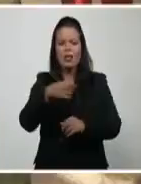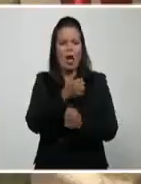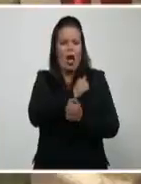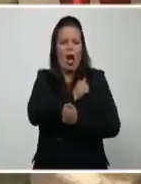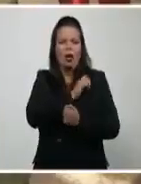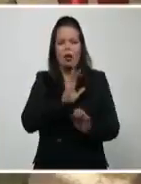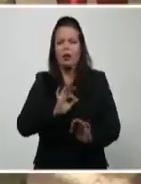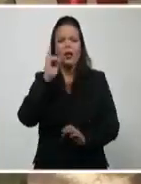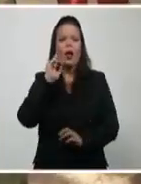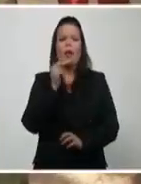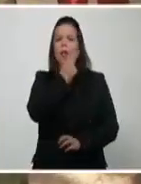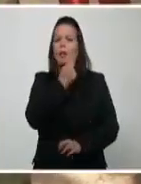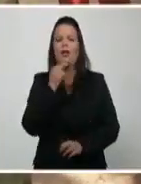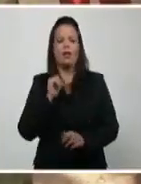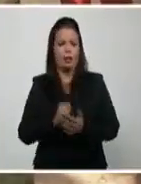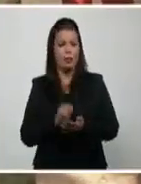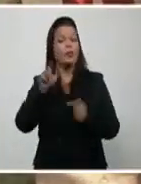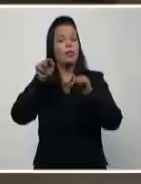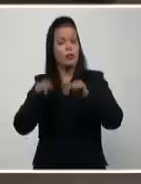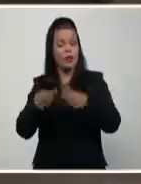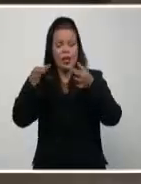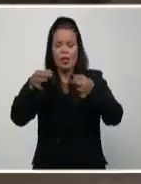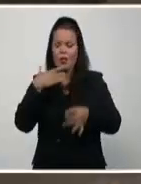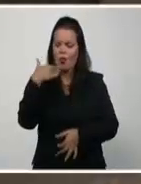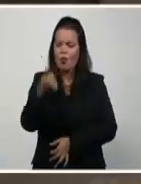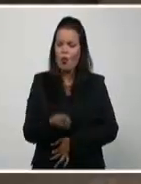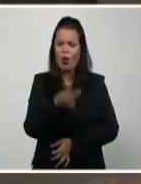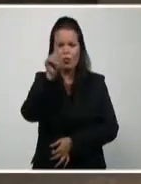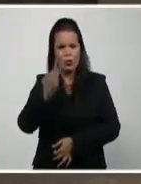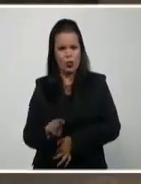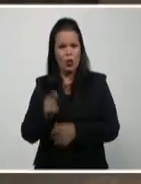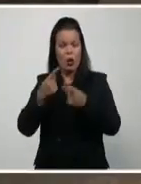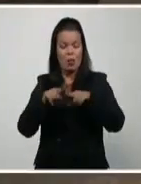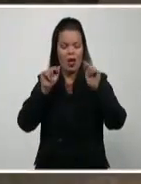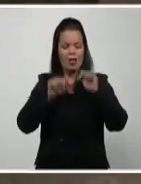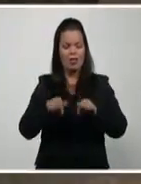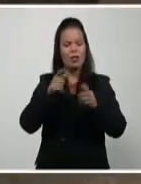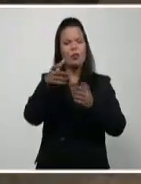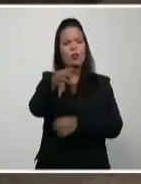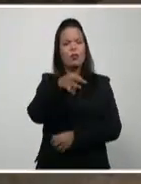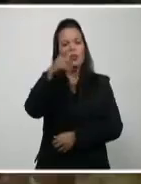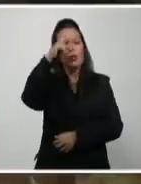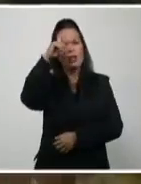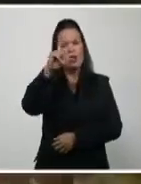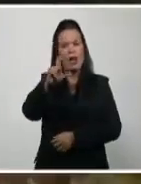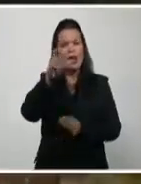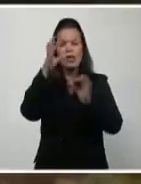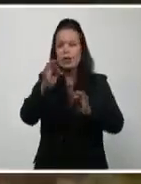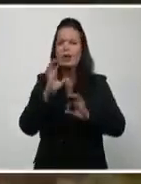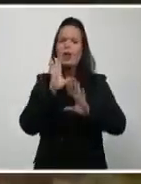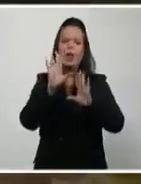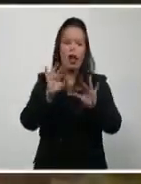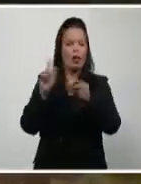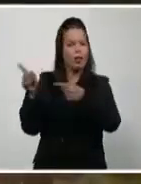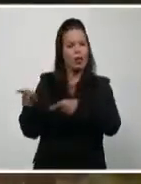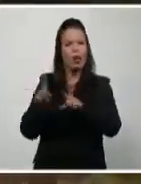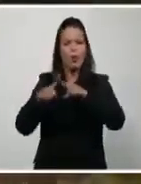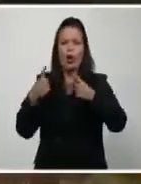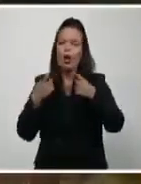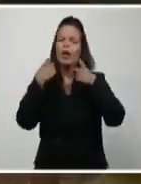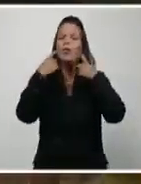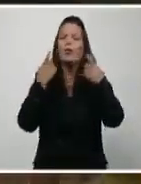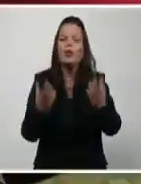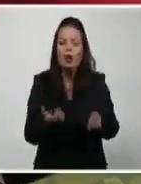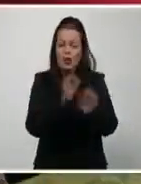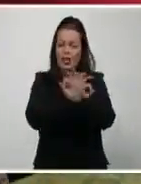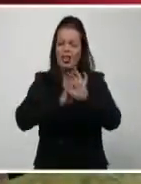todos los buenos cubanos, pero en Santa Clara siempre está con ese verso que la identifica por su grandeza, sencillez